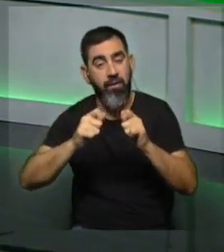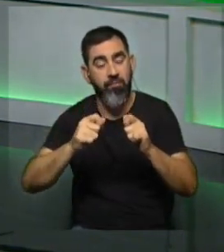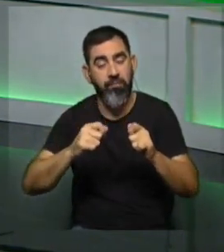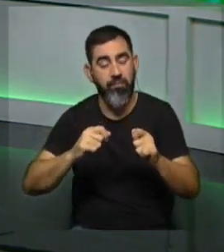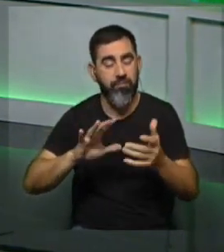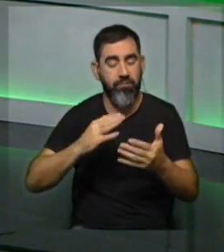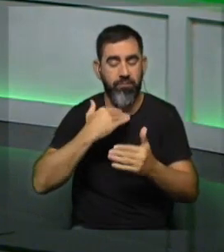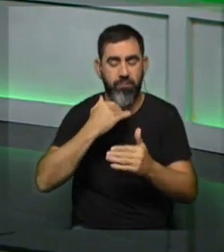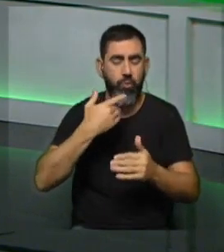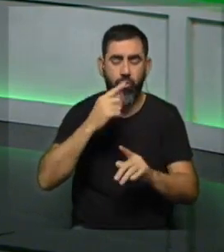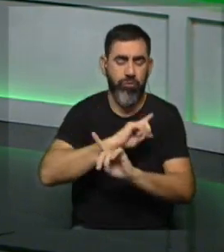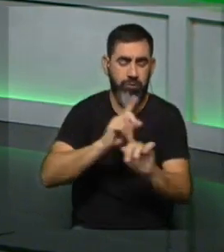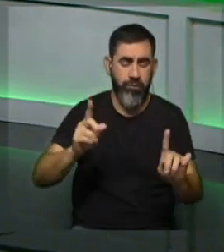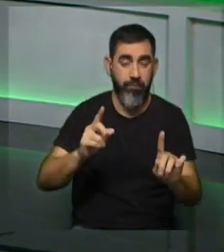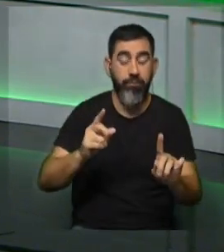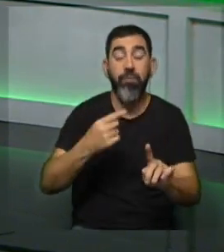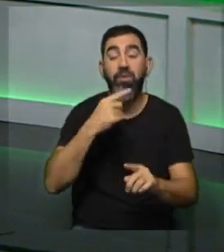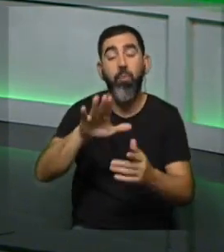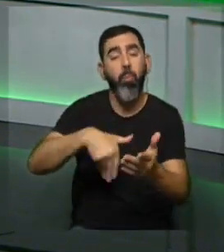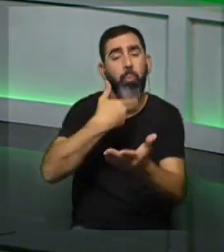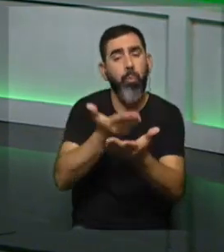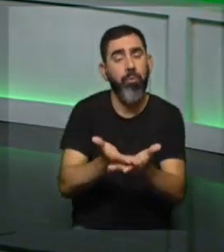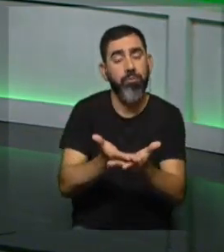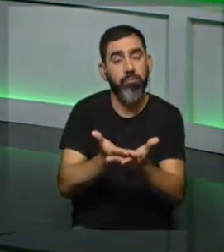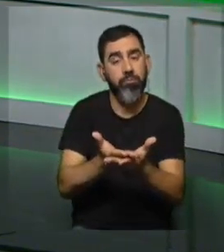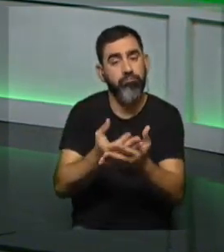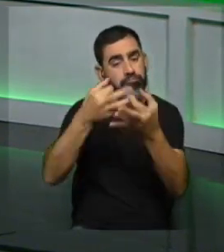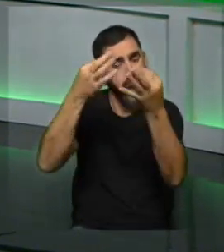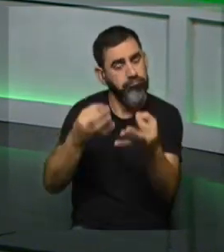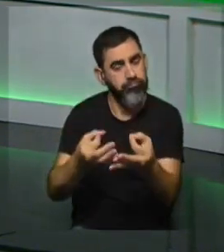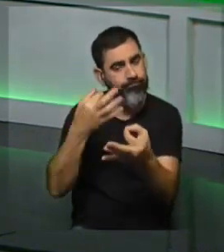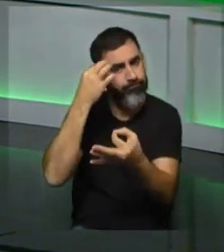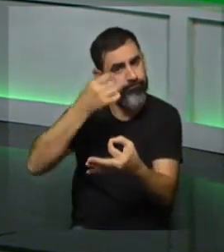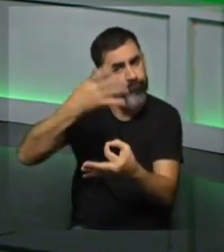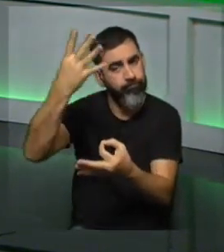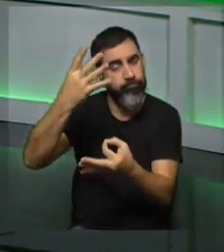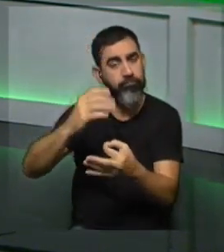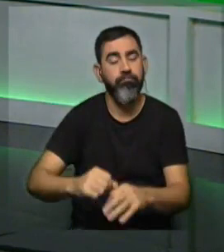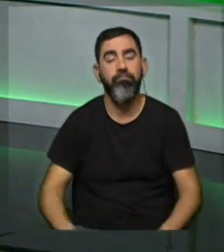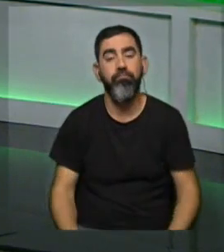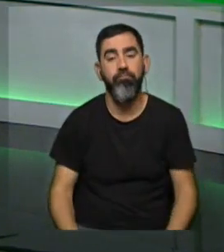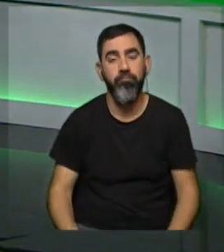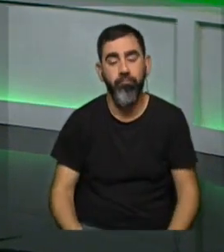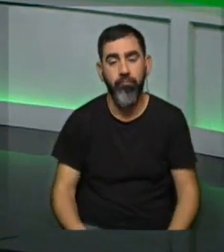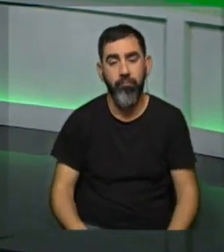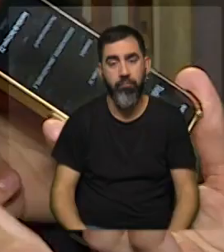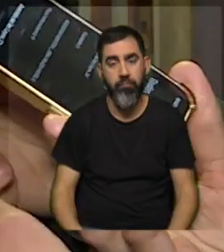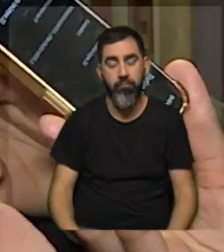tiene ni pies ni cabeza para salen la propuesta está hecha con una gran impericia y gran nivel de improvisación dijo